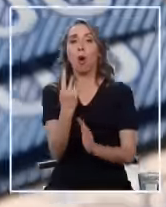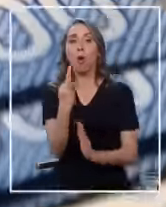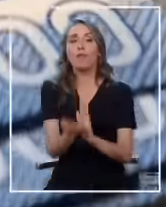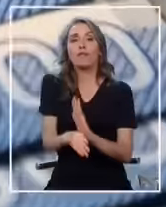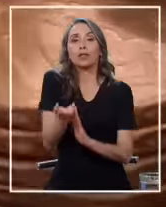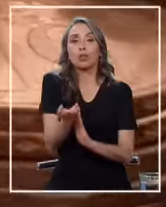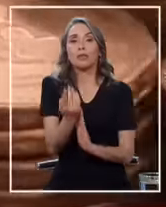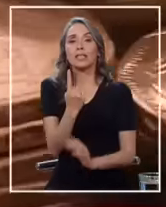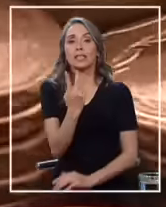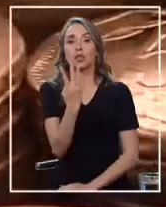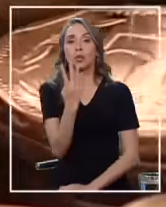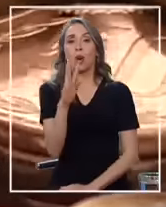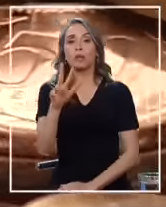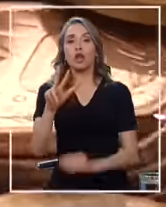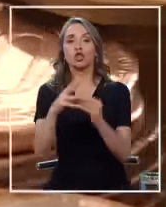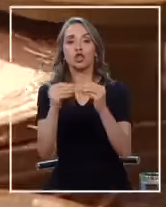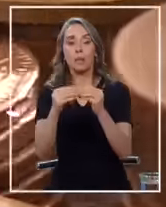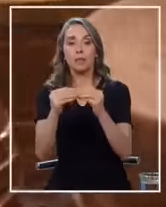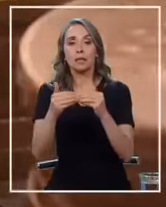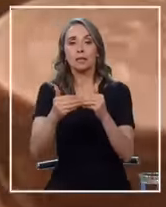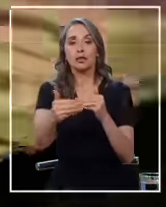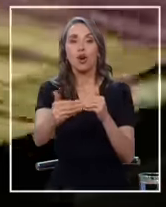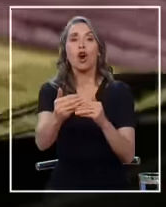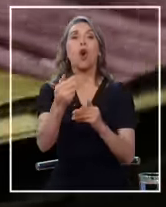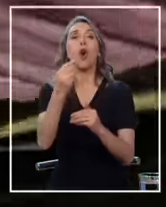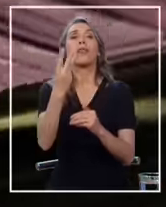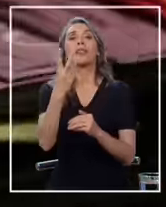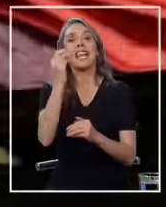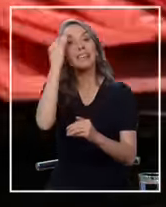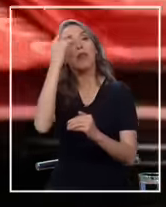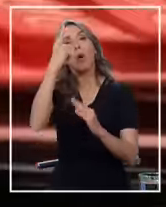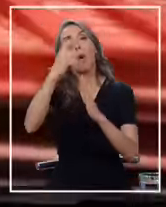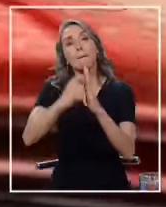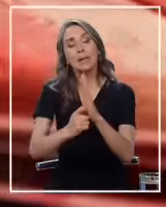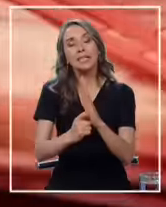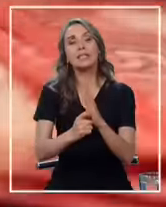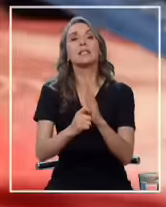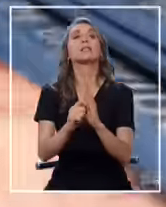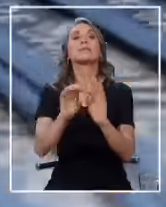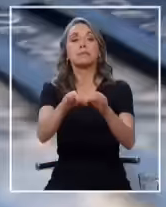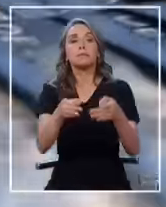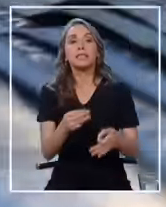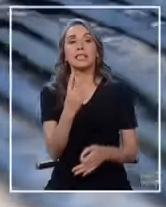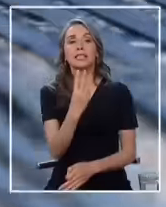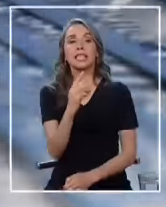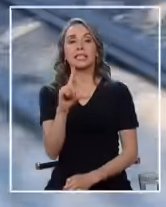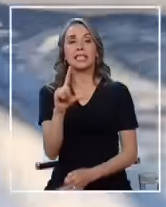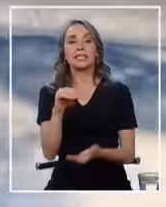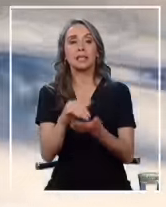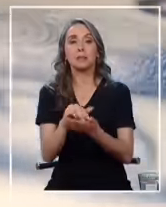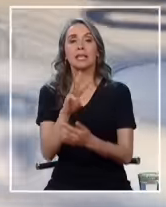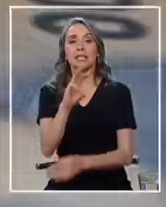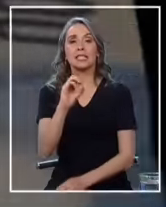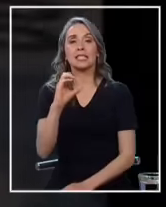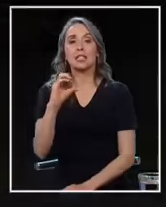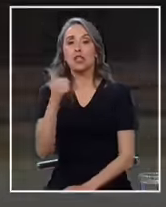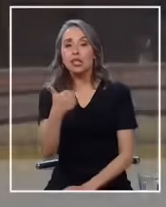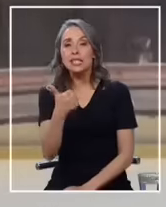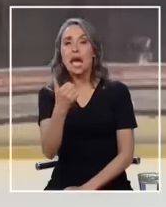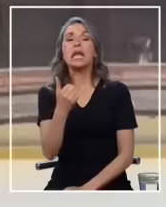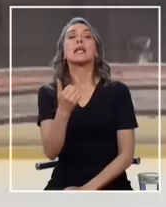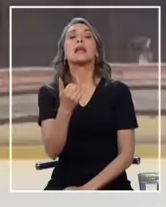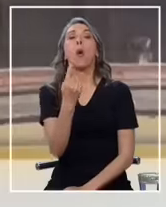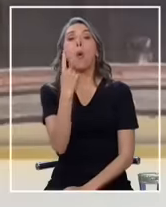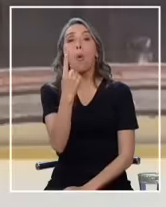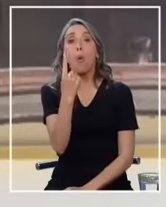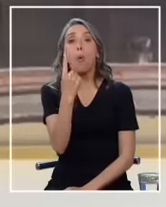subirá 148 pesos en los siguientes 30 días y llegará a 37.306 pesos. Probablemente